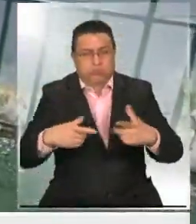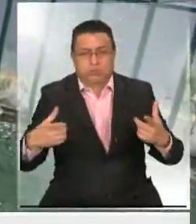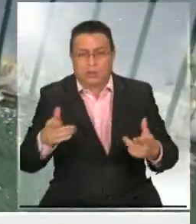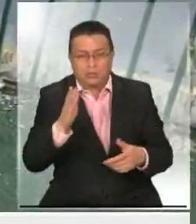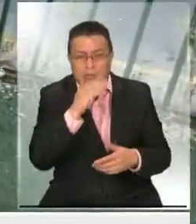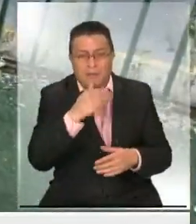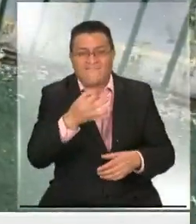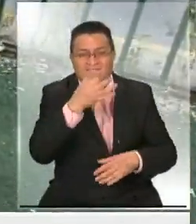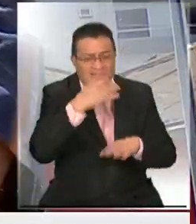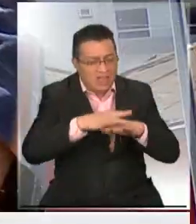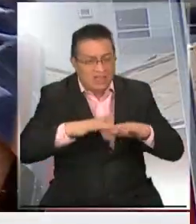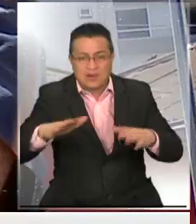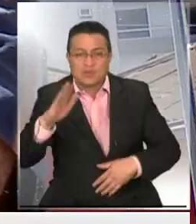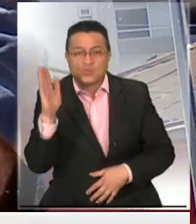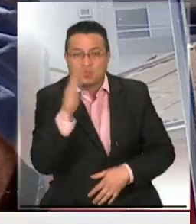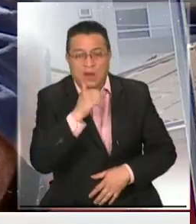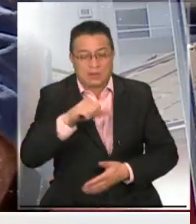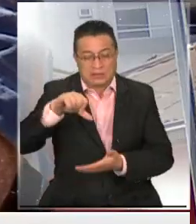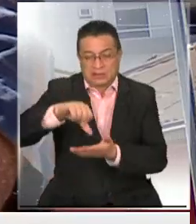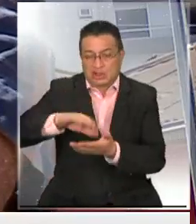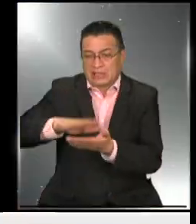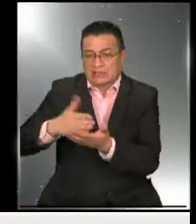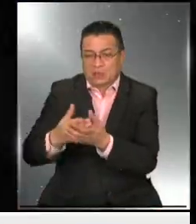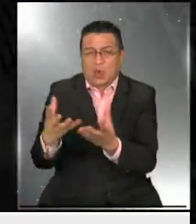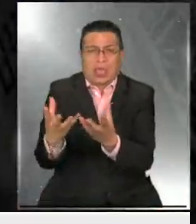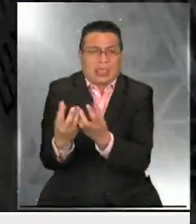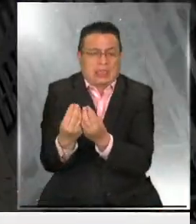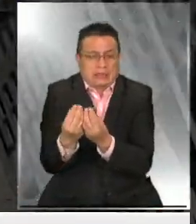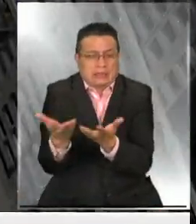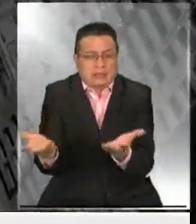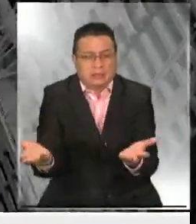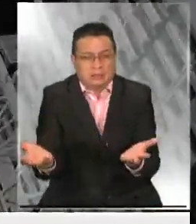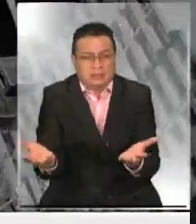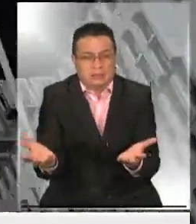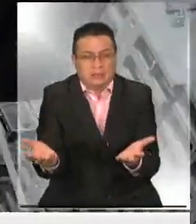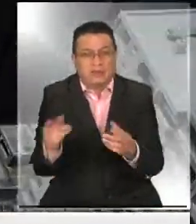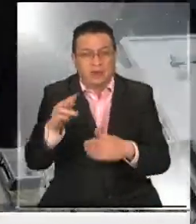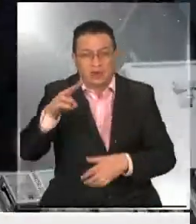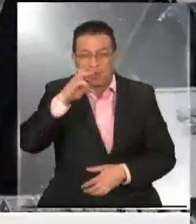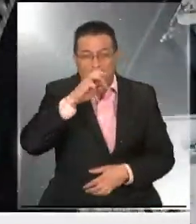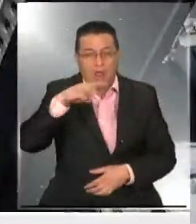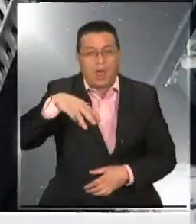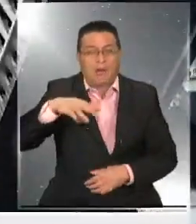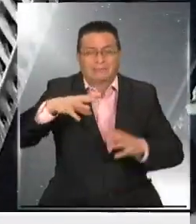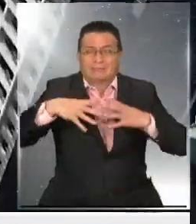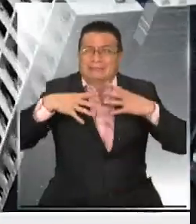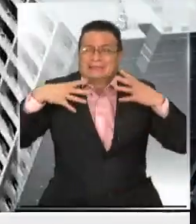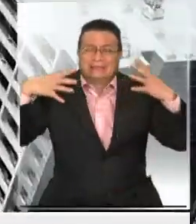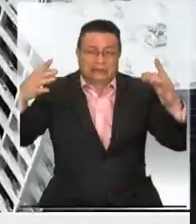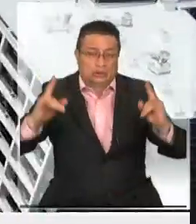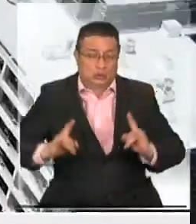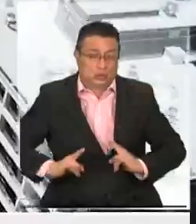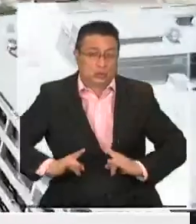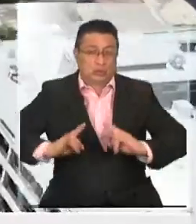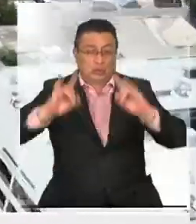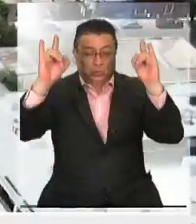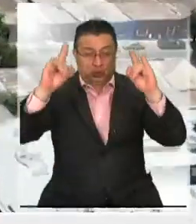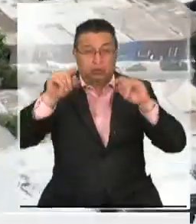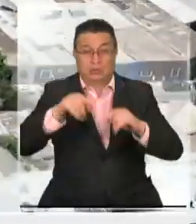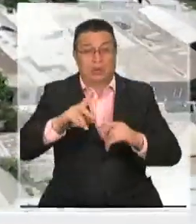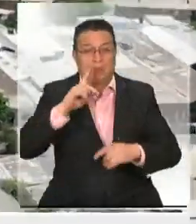crearon áreas verdes. Los centros de salud se han colapsado. Son moles enormes, construcciones que para muchos se